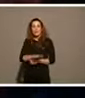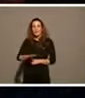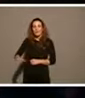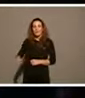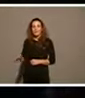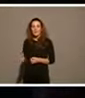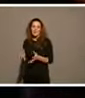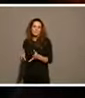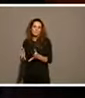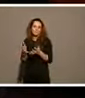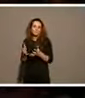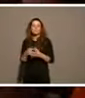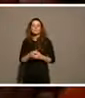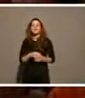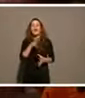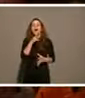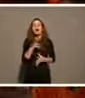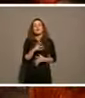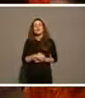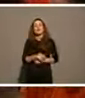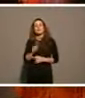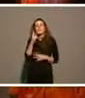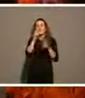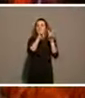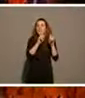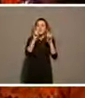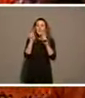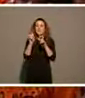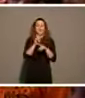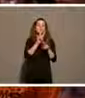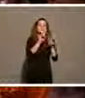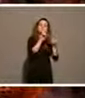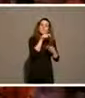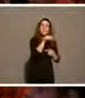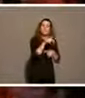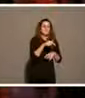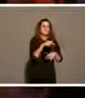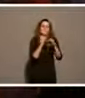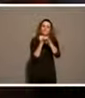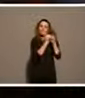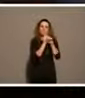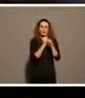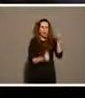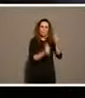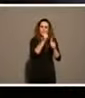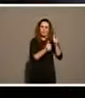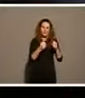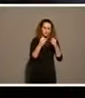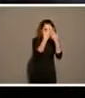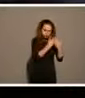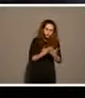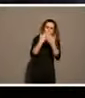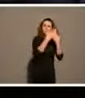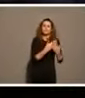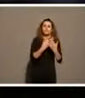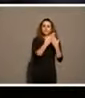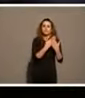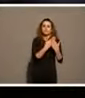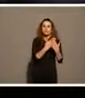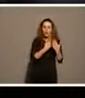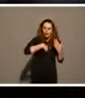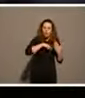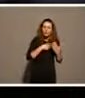empezar con nuestro primer tema, en el que la murga ha decidido estudiar una oposición. El problema es, ¿qué